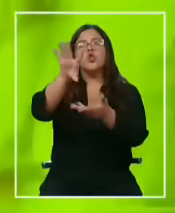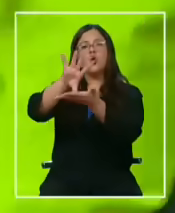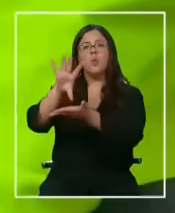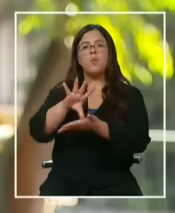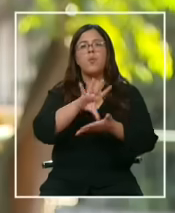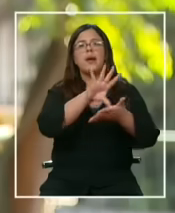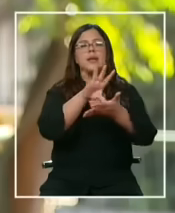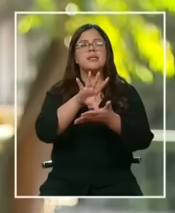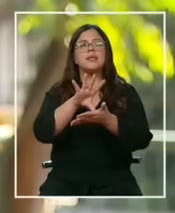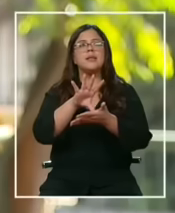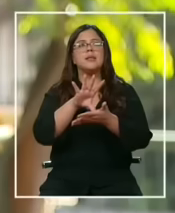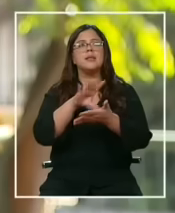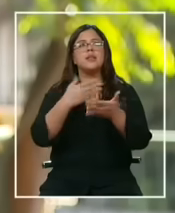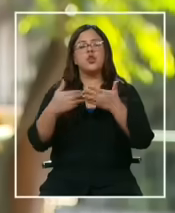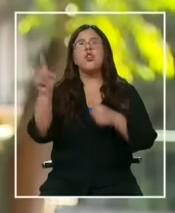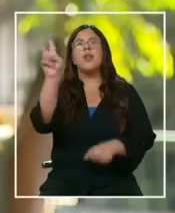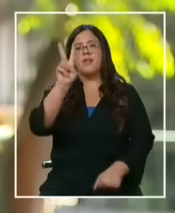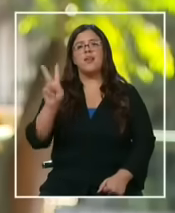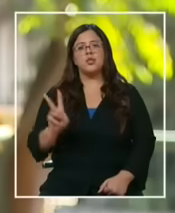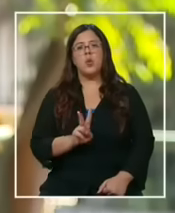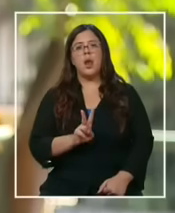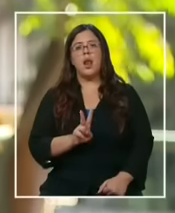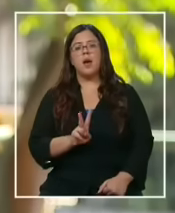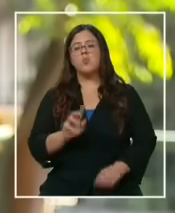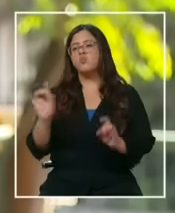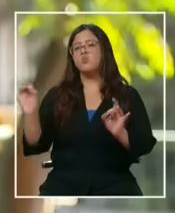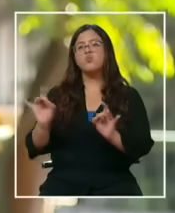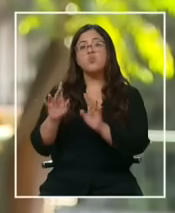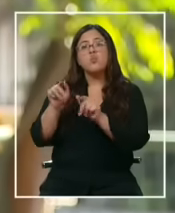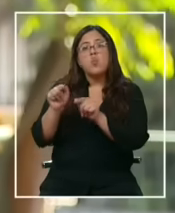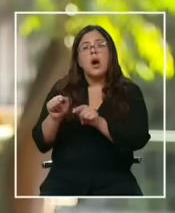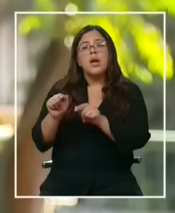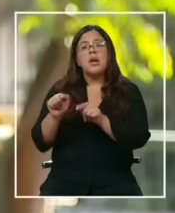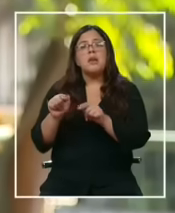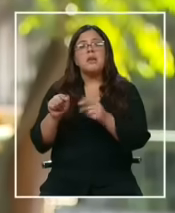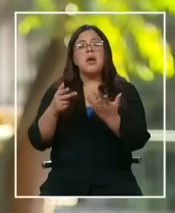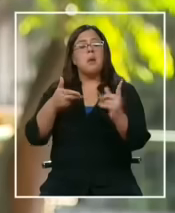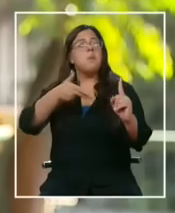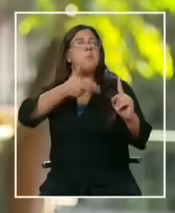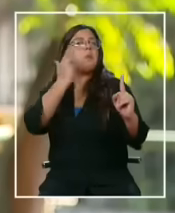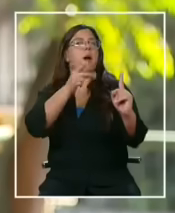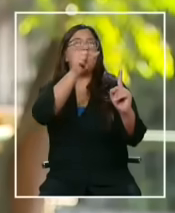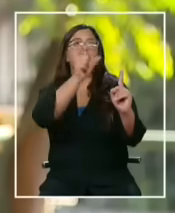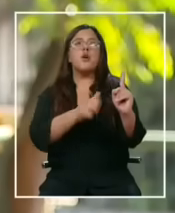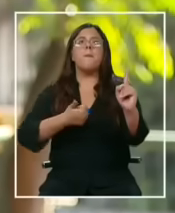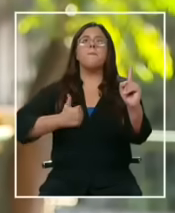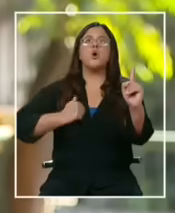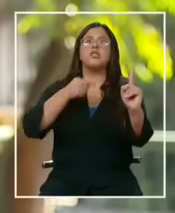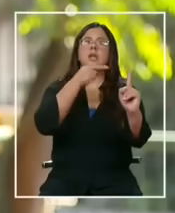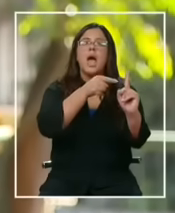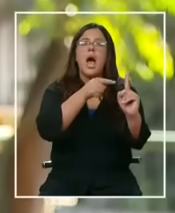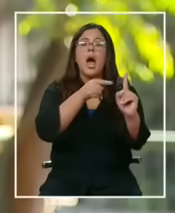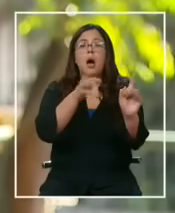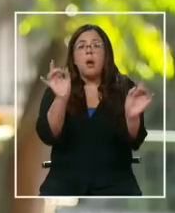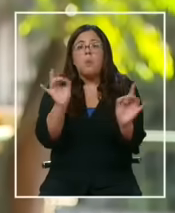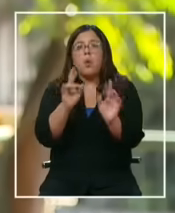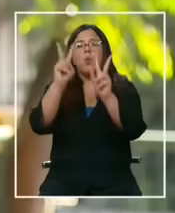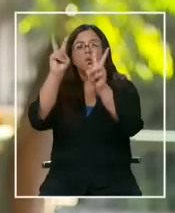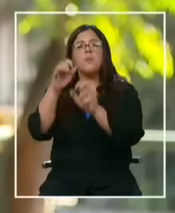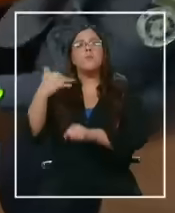países específicamente de Venezuela donde quizás A lo mejor Matar un policía en esos países tiene Eh puede tener un